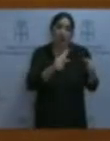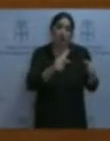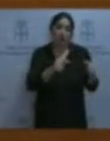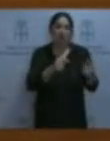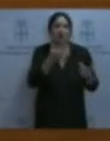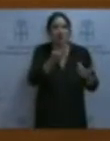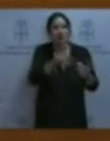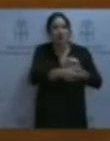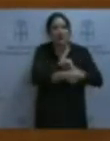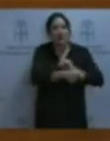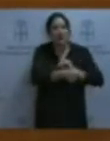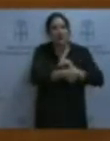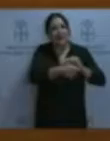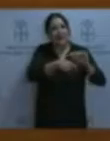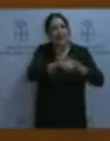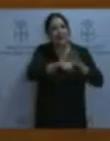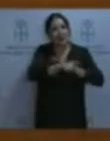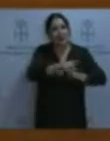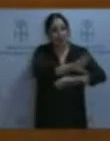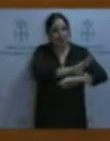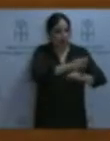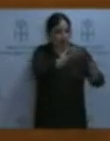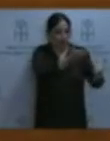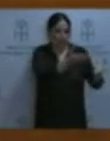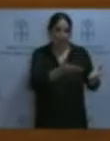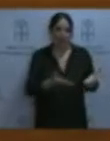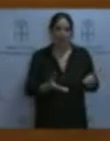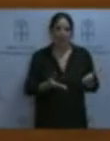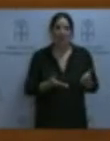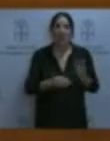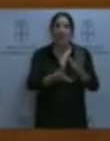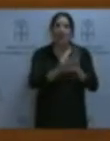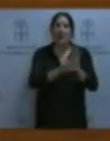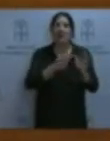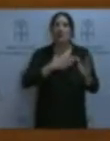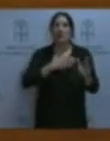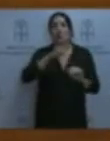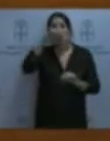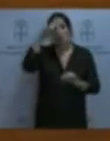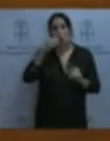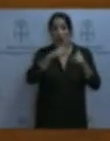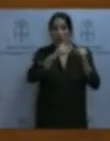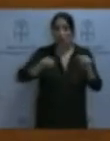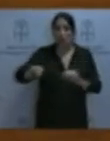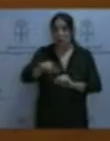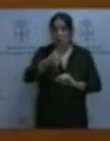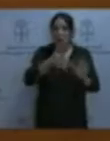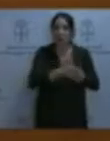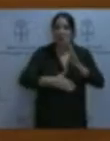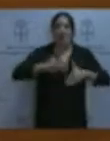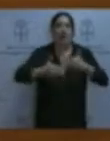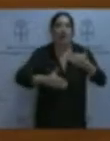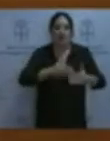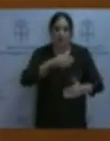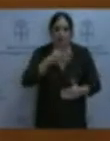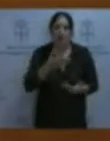parte de su consejería. La aprobación de la Ley de Patrimonio Cultural de Asturias supuso un avance fundamental en la